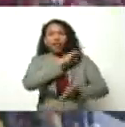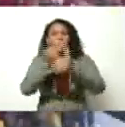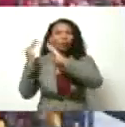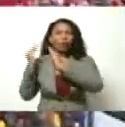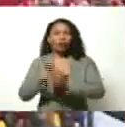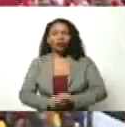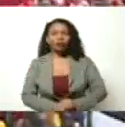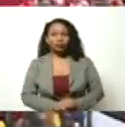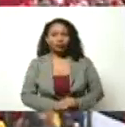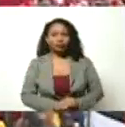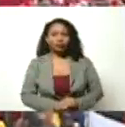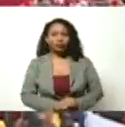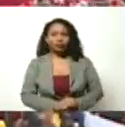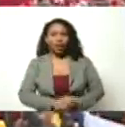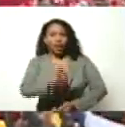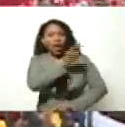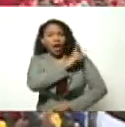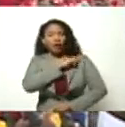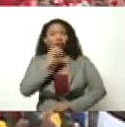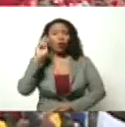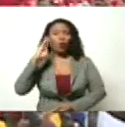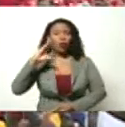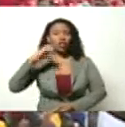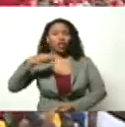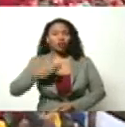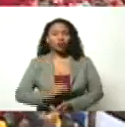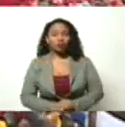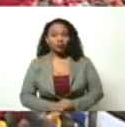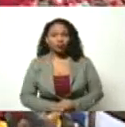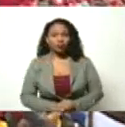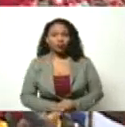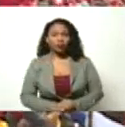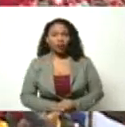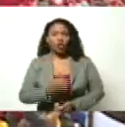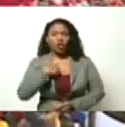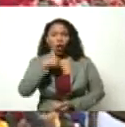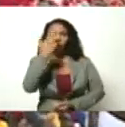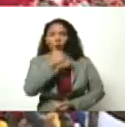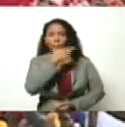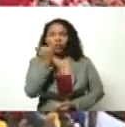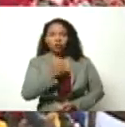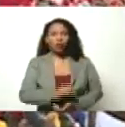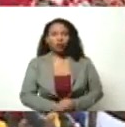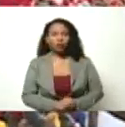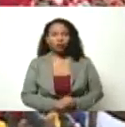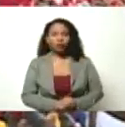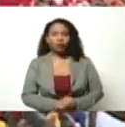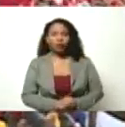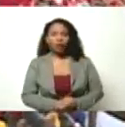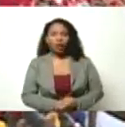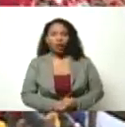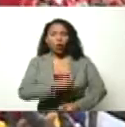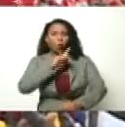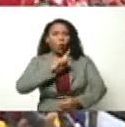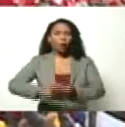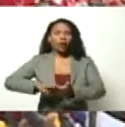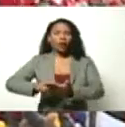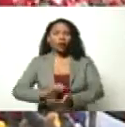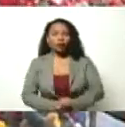comunidad jefe dijo me comprometo a cumplir